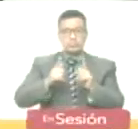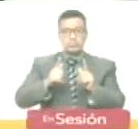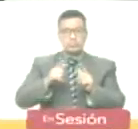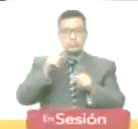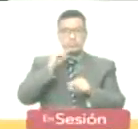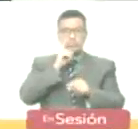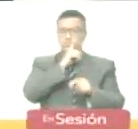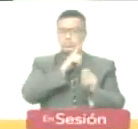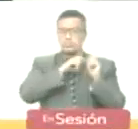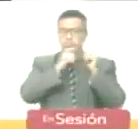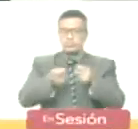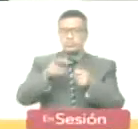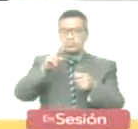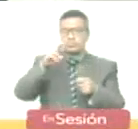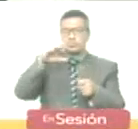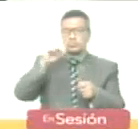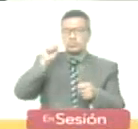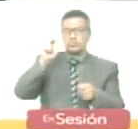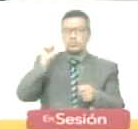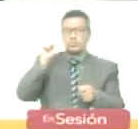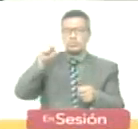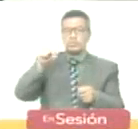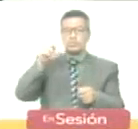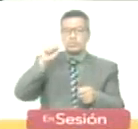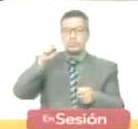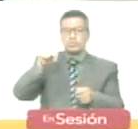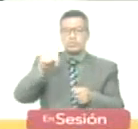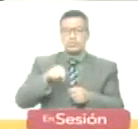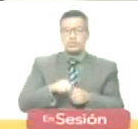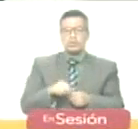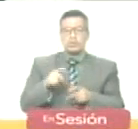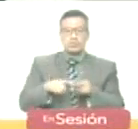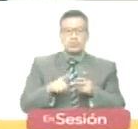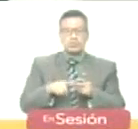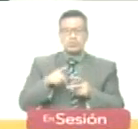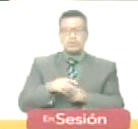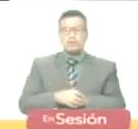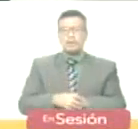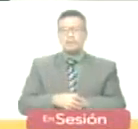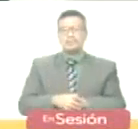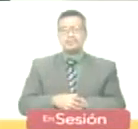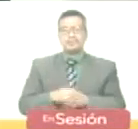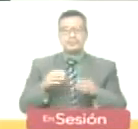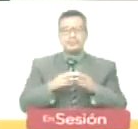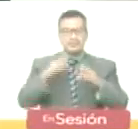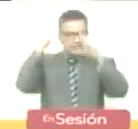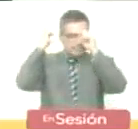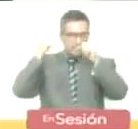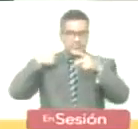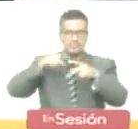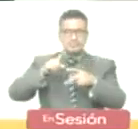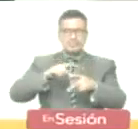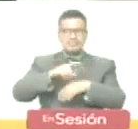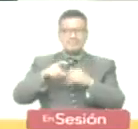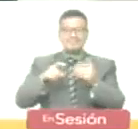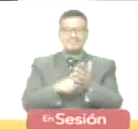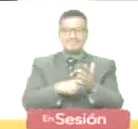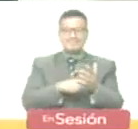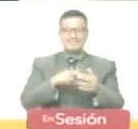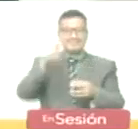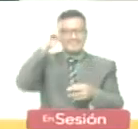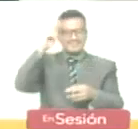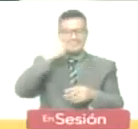del ciudadano Ramón Antonio Moncho Gordils Monte como embajador extraordinario y plenipotenciario de la